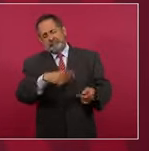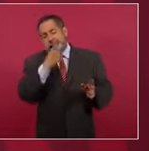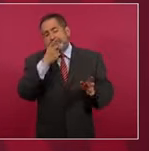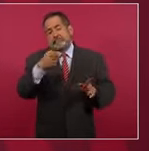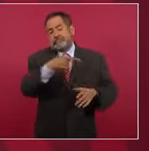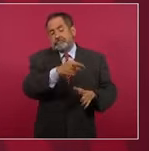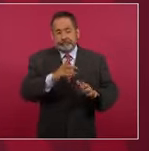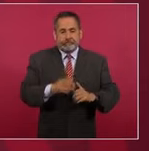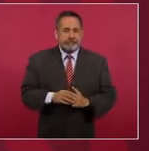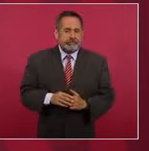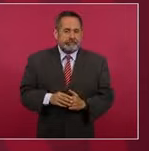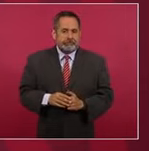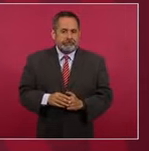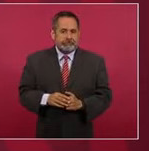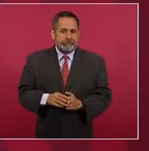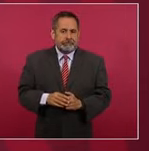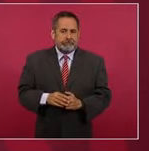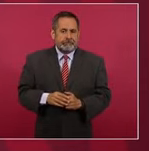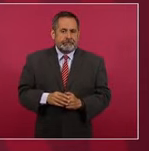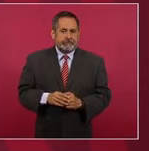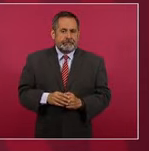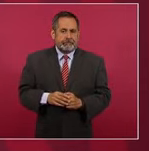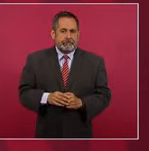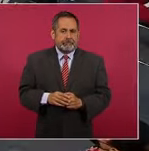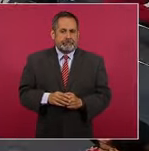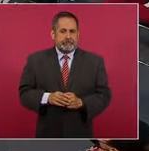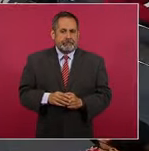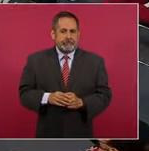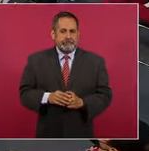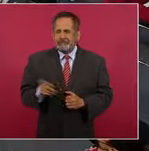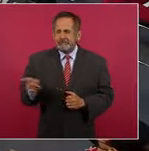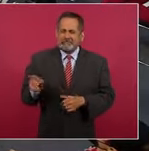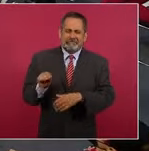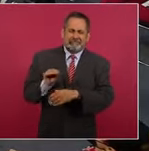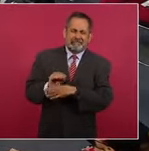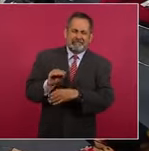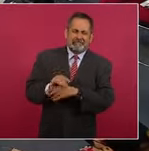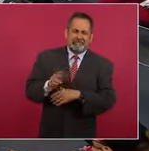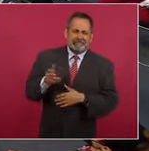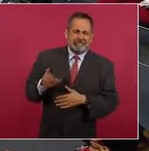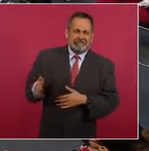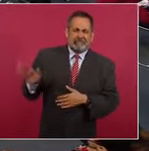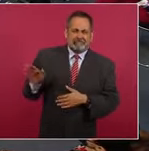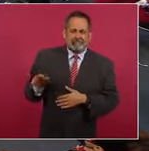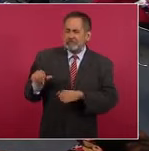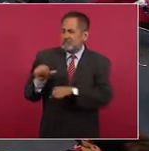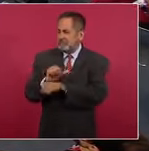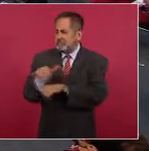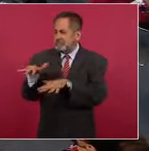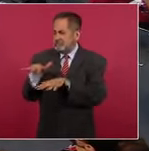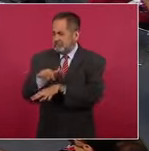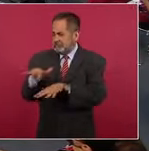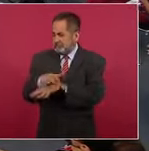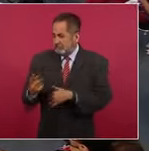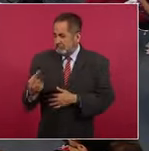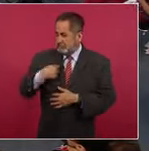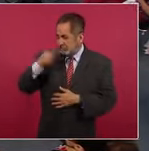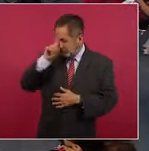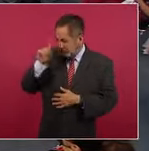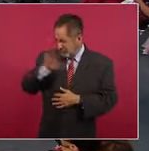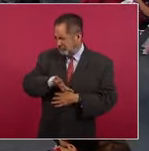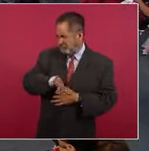de que no le hagas caso al que tiene un Toyota, si